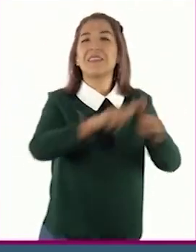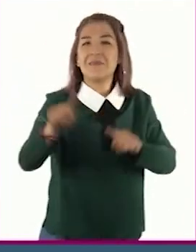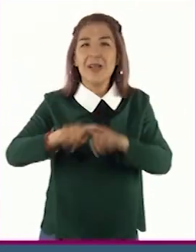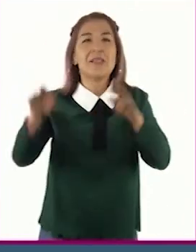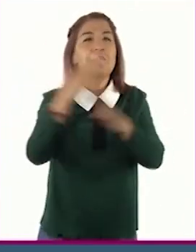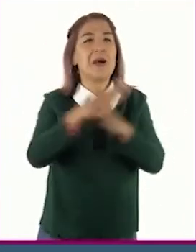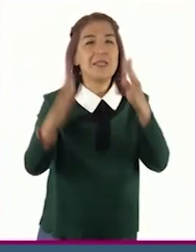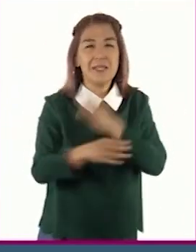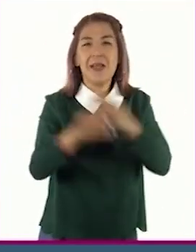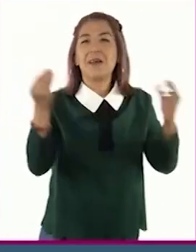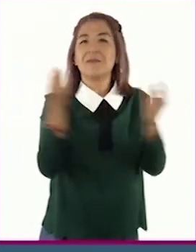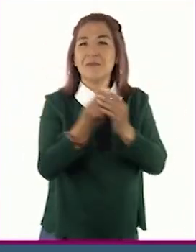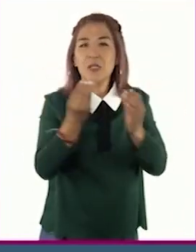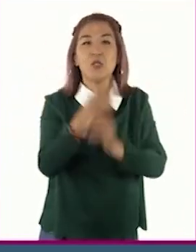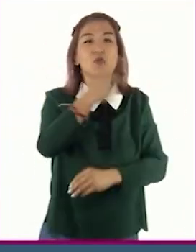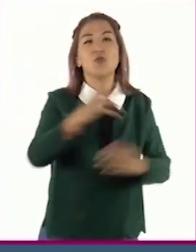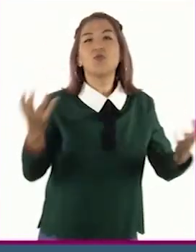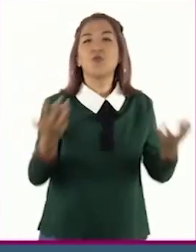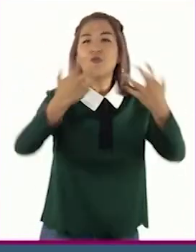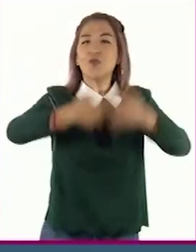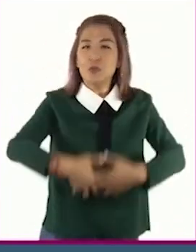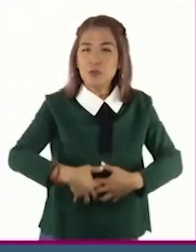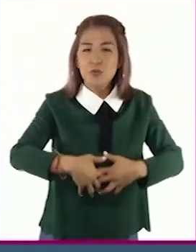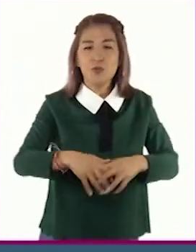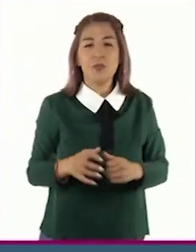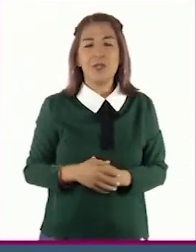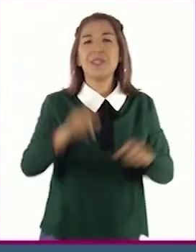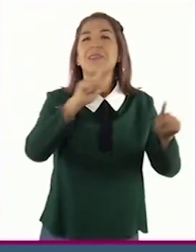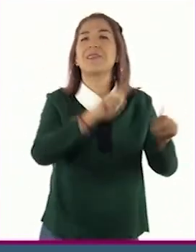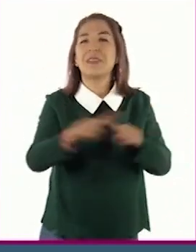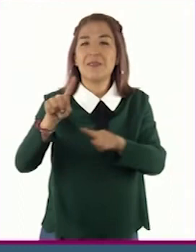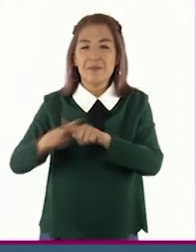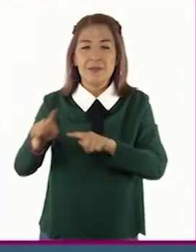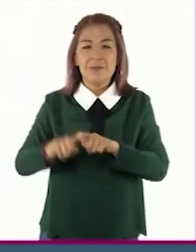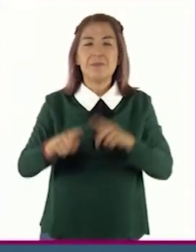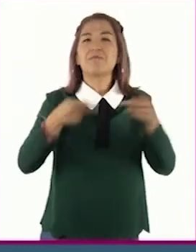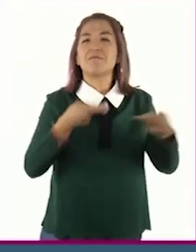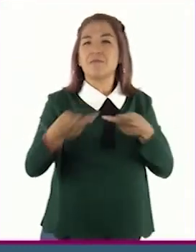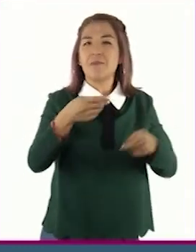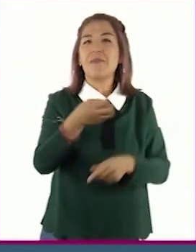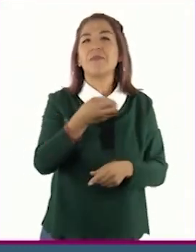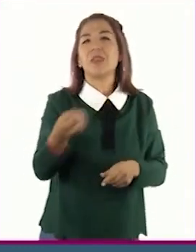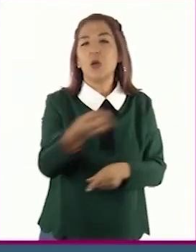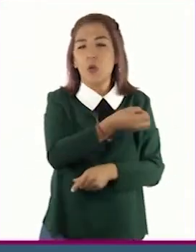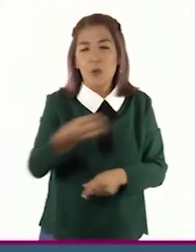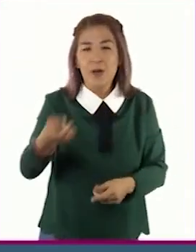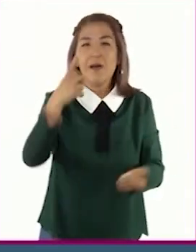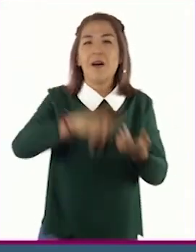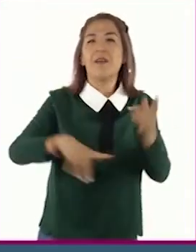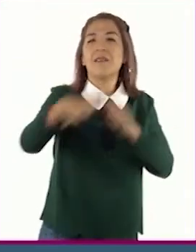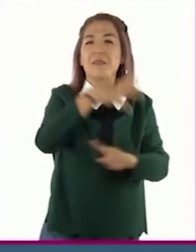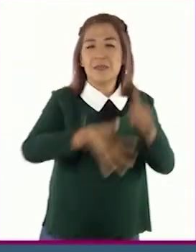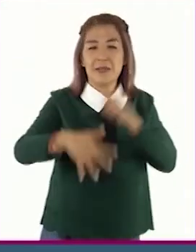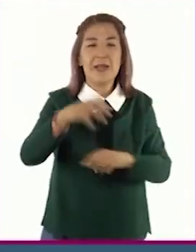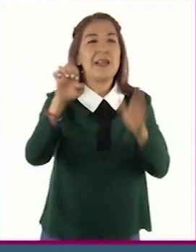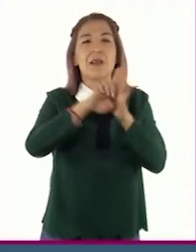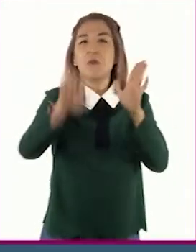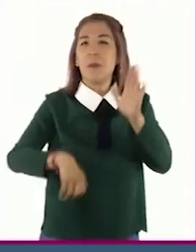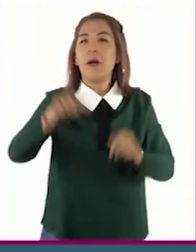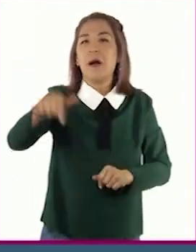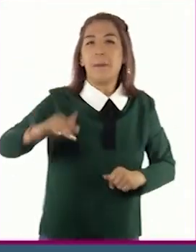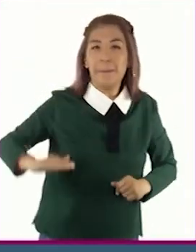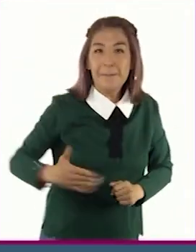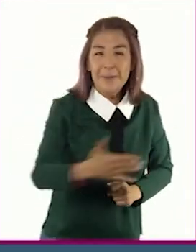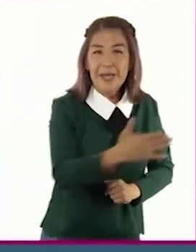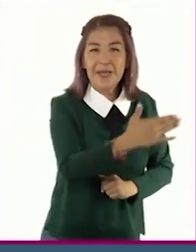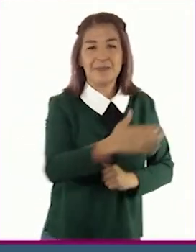compuestos sobre las funciones de diferentes organismos que se encuentran en los ecosistemas, por ejemplo, de los peces y de